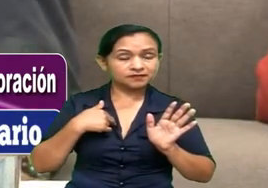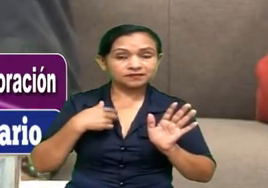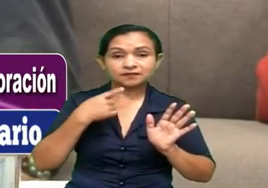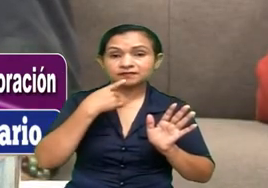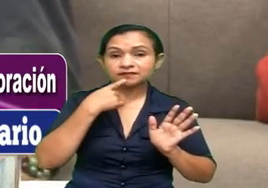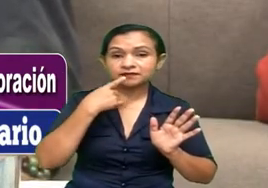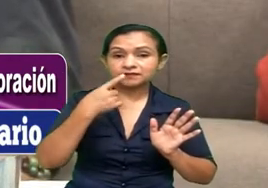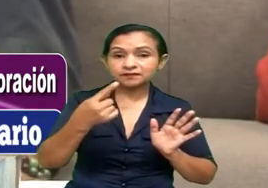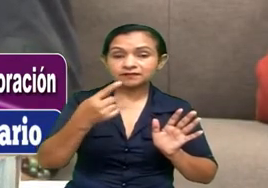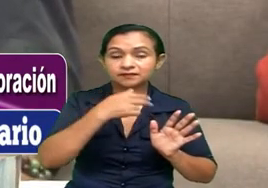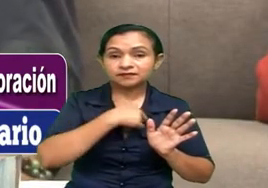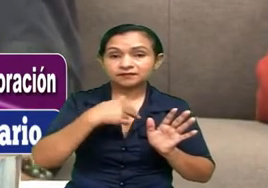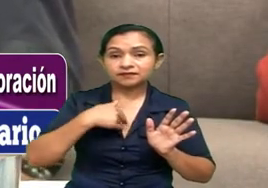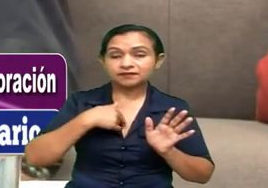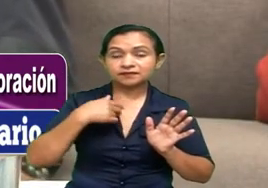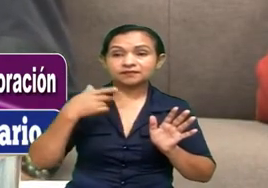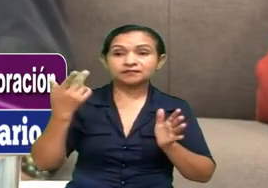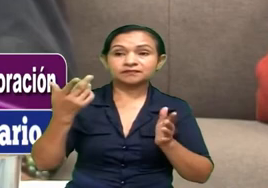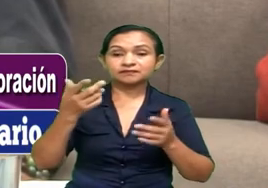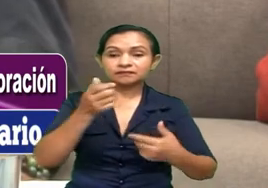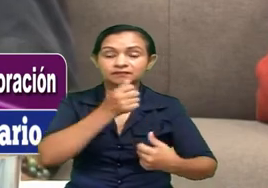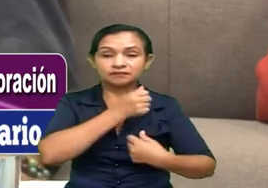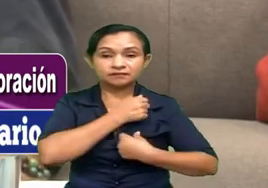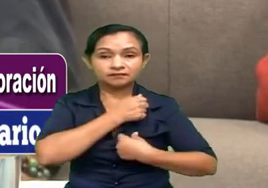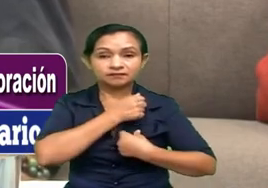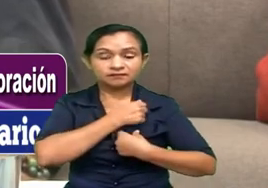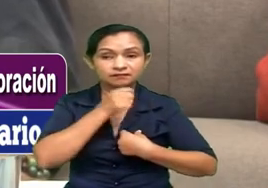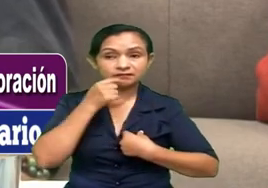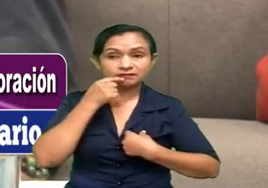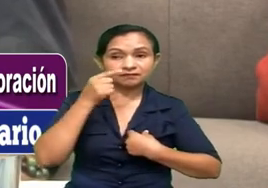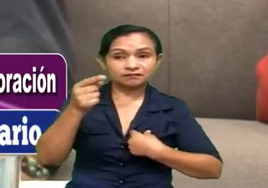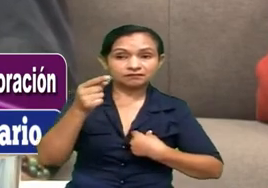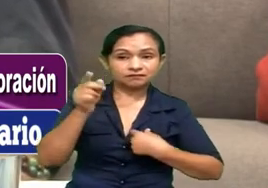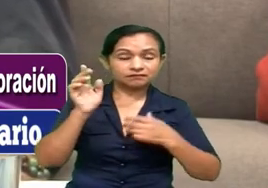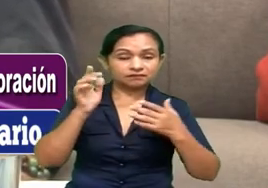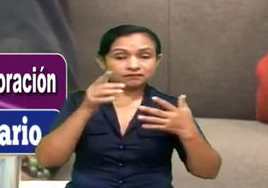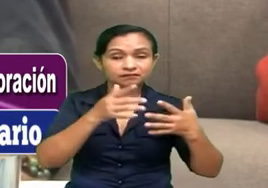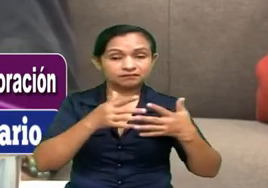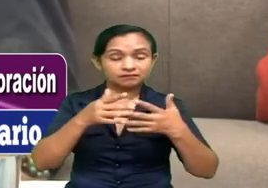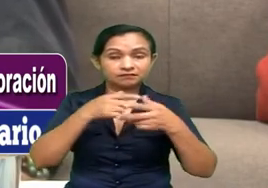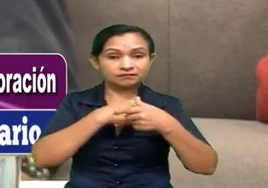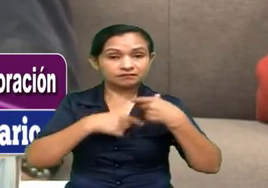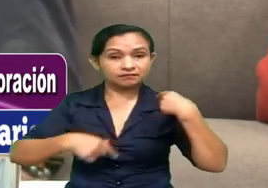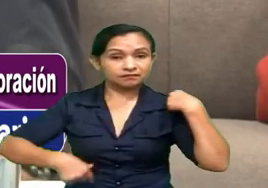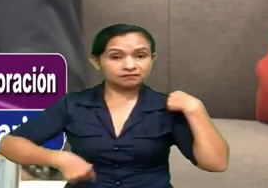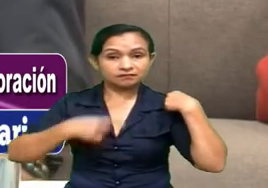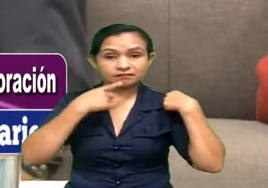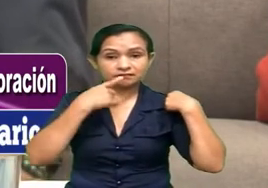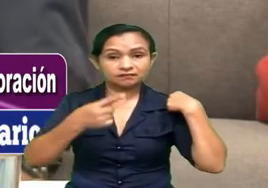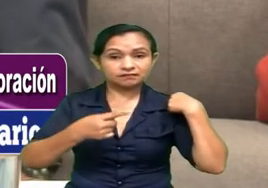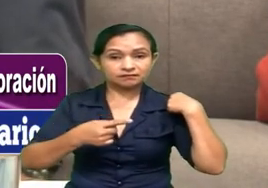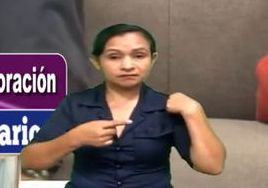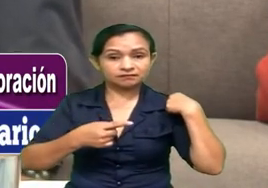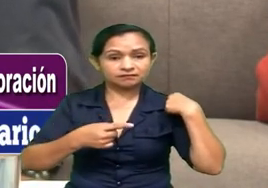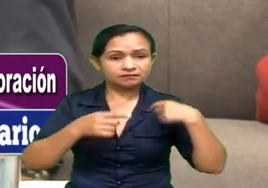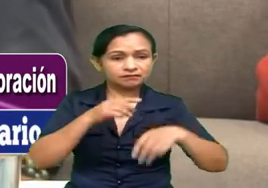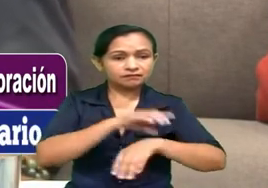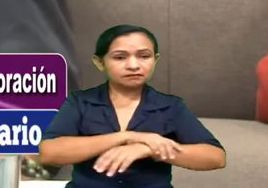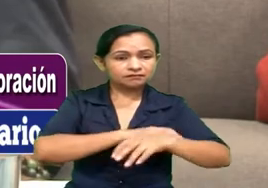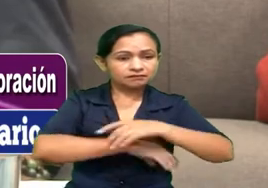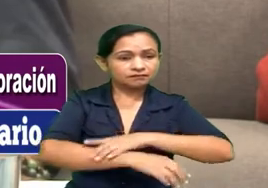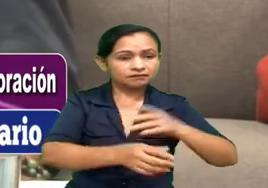iban a acusar a los soldados, y lo que dijo el presidente de Estados Unidos es que iba a echar preso a los jueces de la